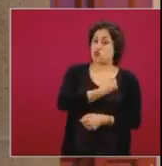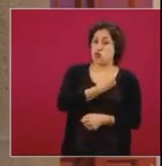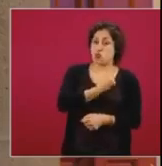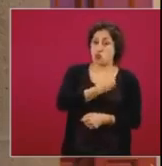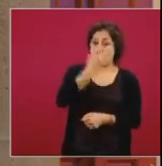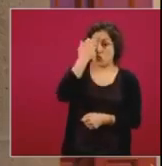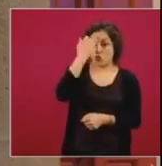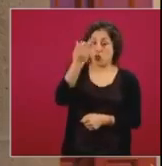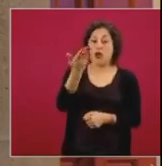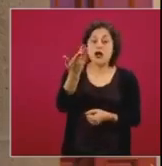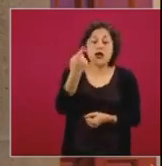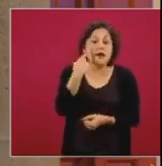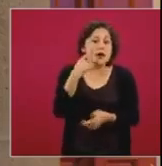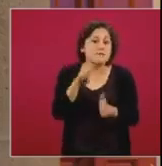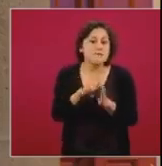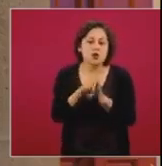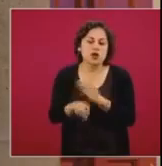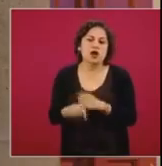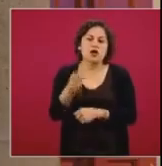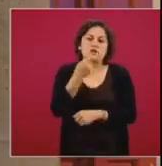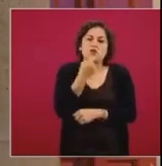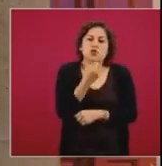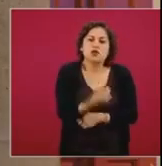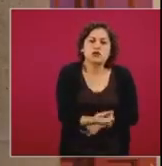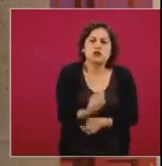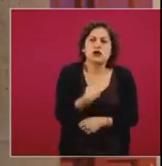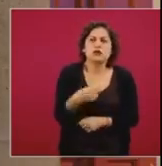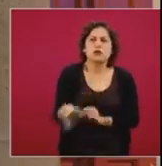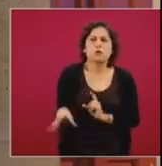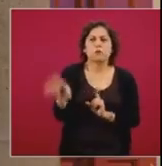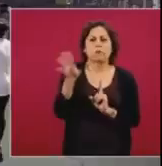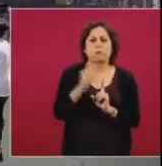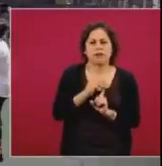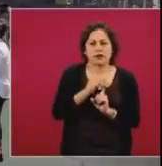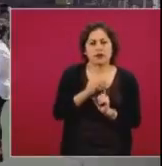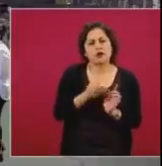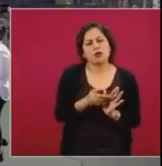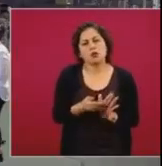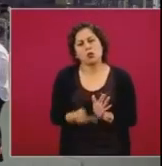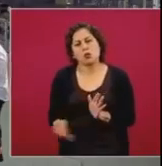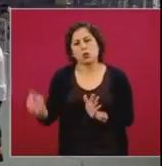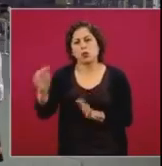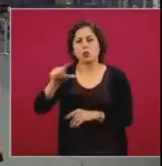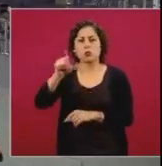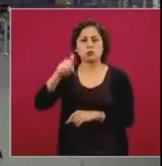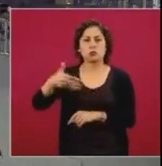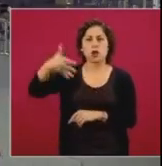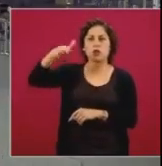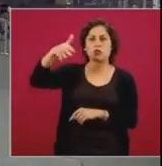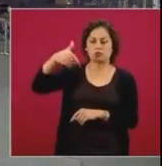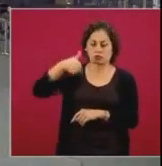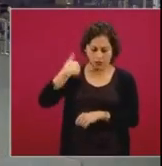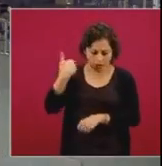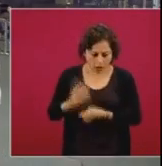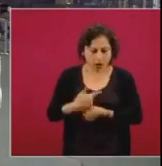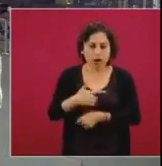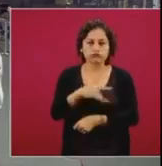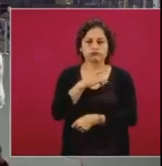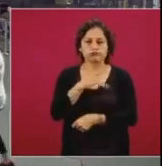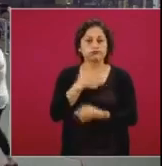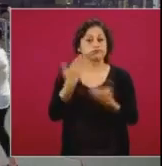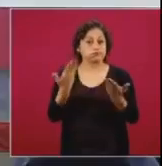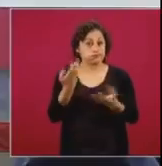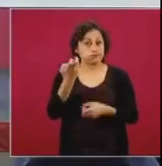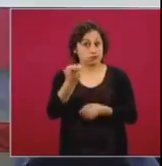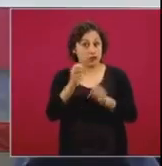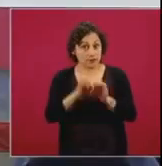soy adulta puedo llegar a tener las manifestaciones. Entonces, por eso es tan importante que nosotros tengamos toda esta información. Las características